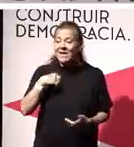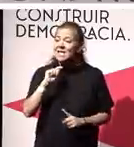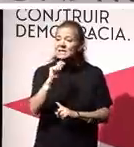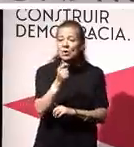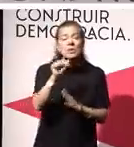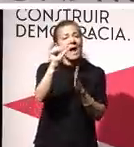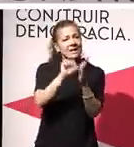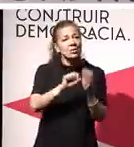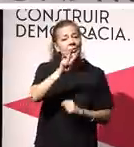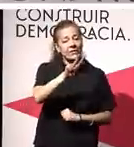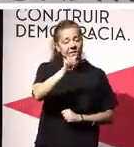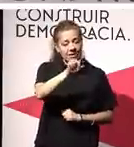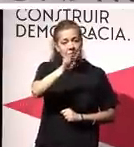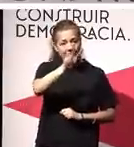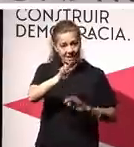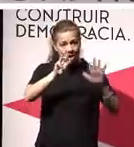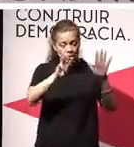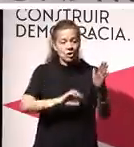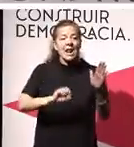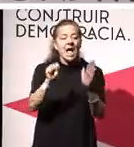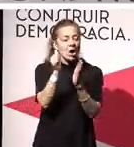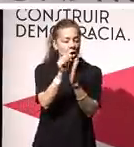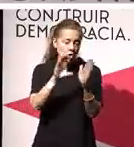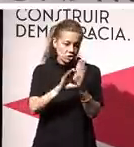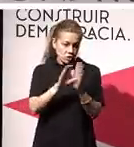el artículo 128 de la Constitución española.